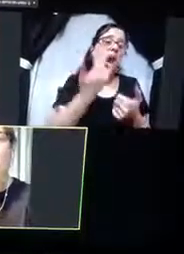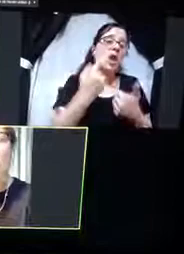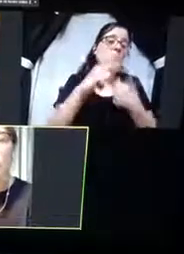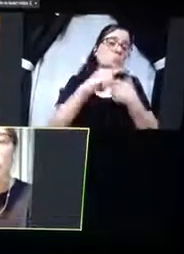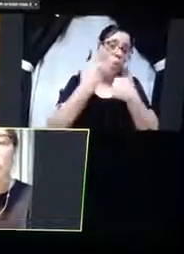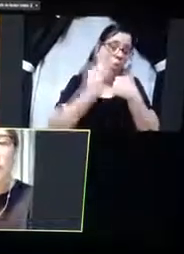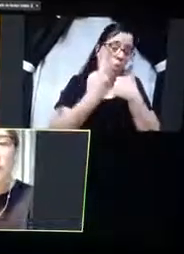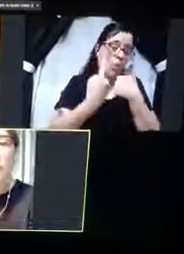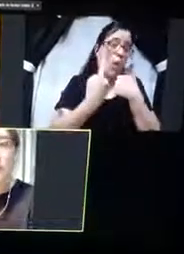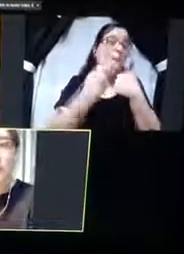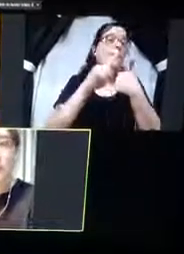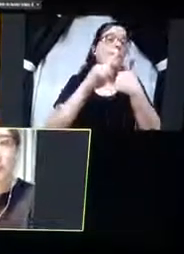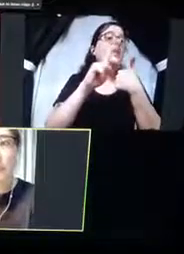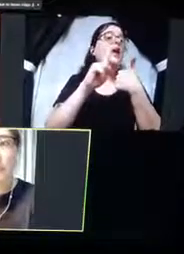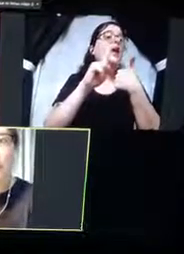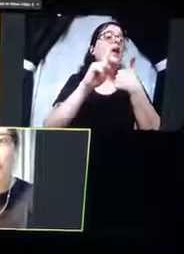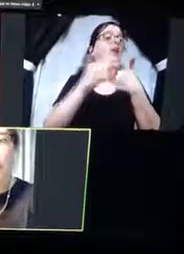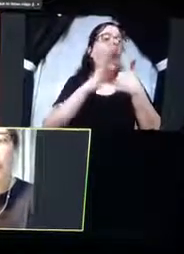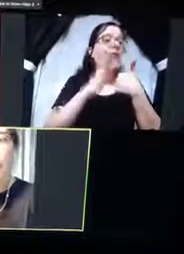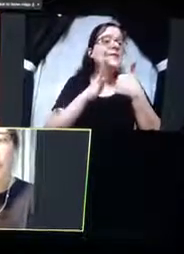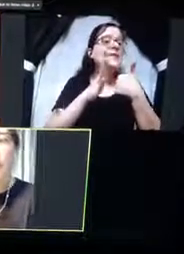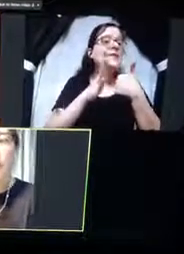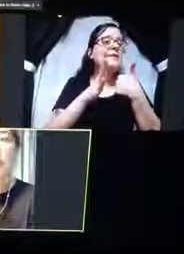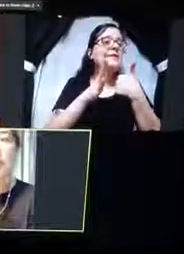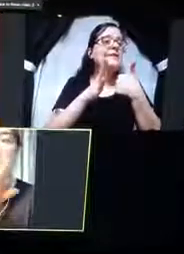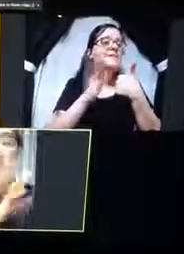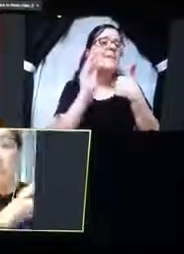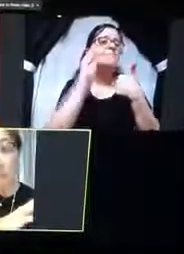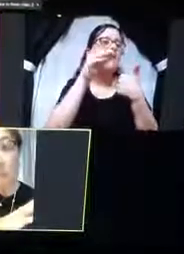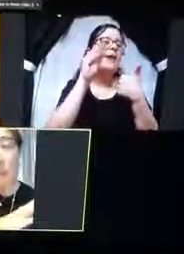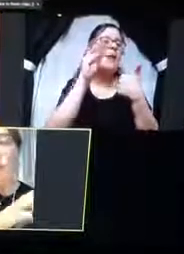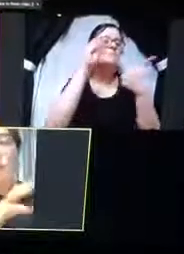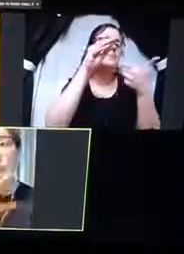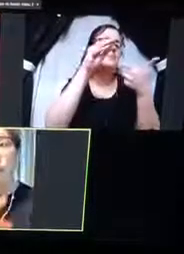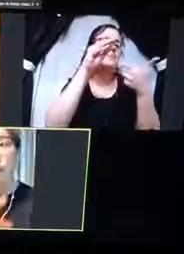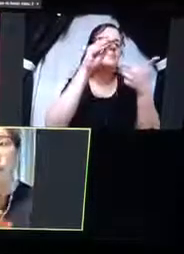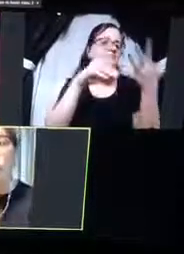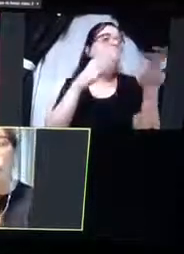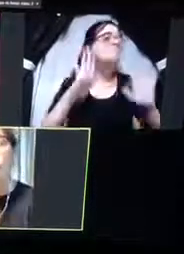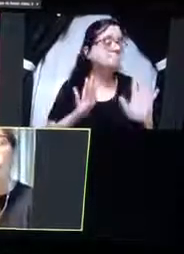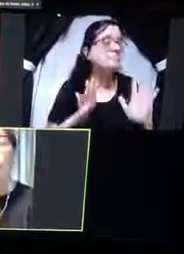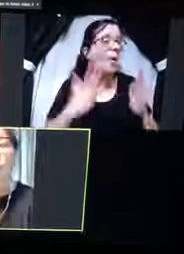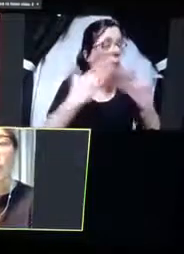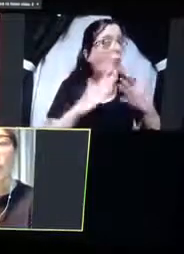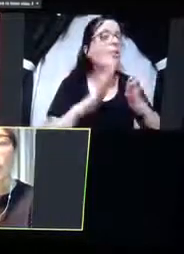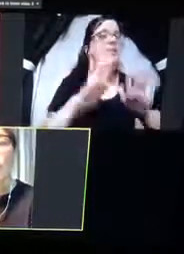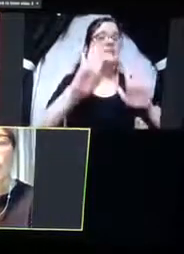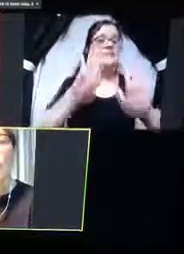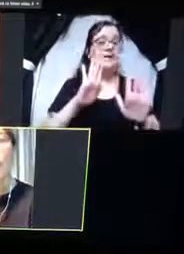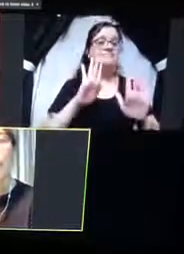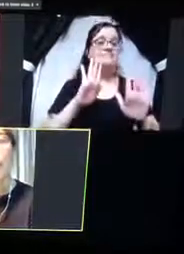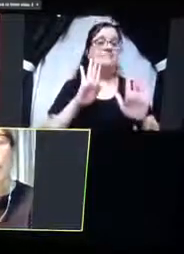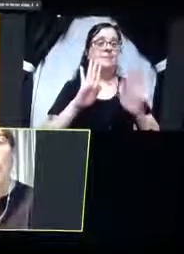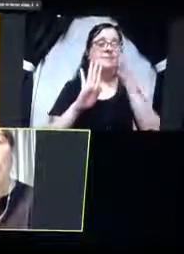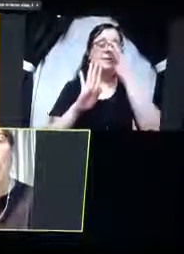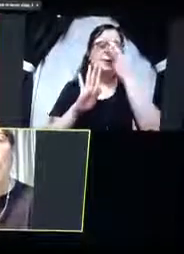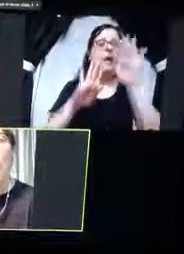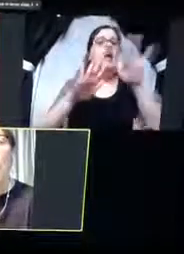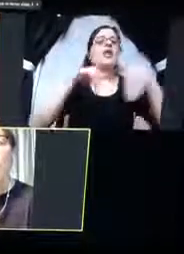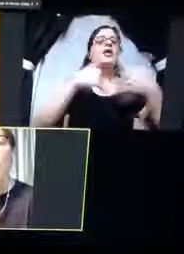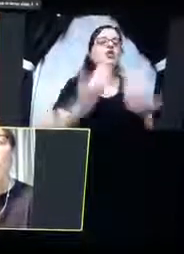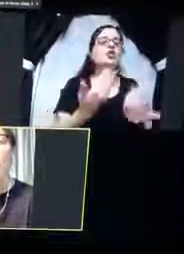tenemos que ver que no esté asociado con otras cosas también, porque si bien antes no se sabía, hoy sabemos que hay muchas cosas que pueden estar